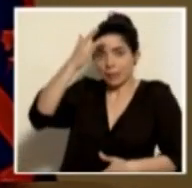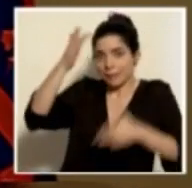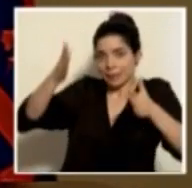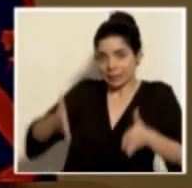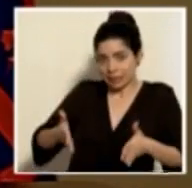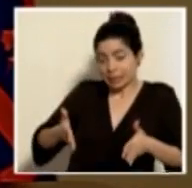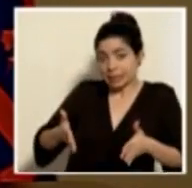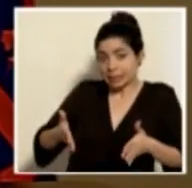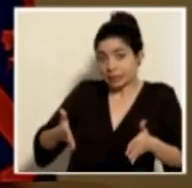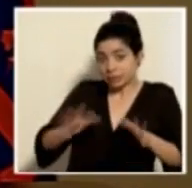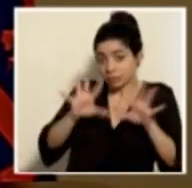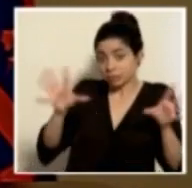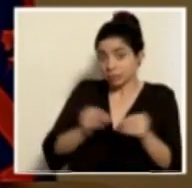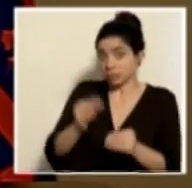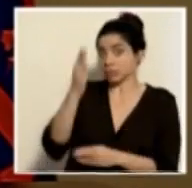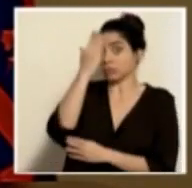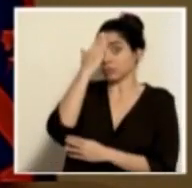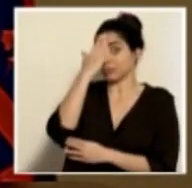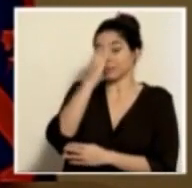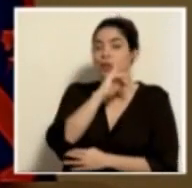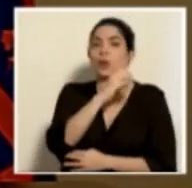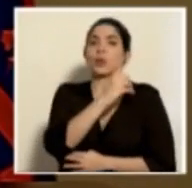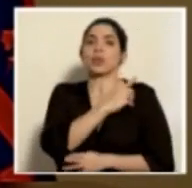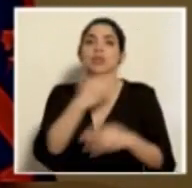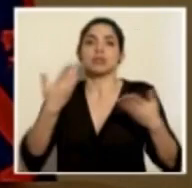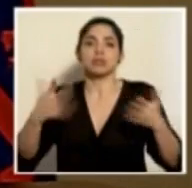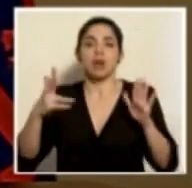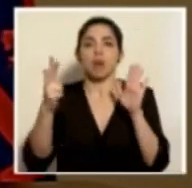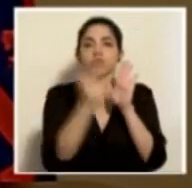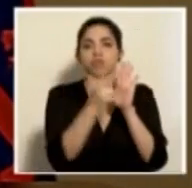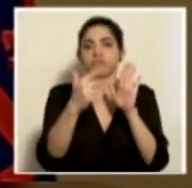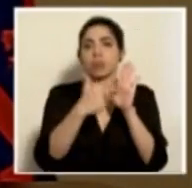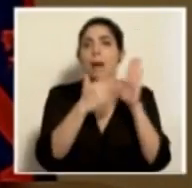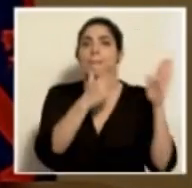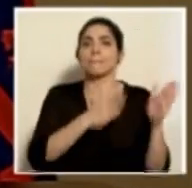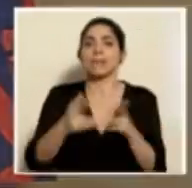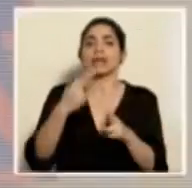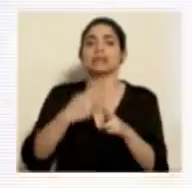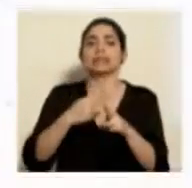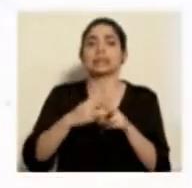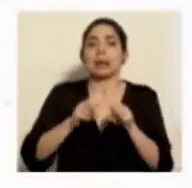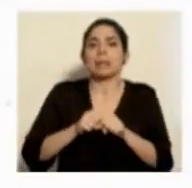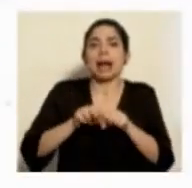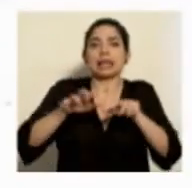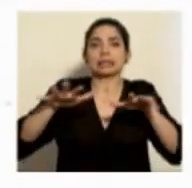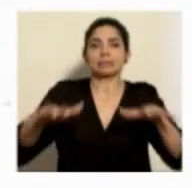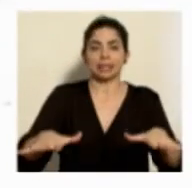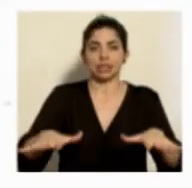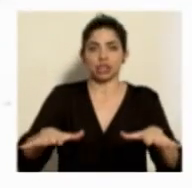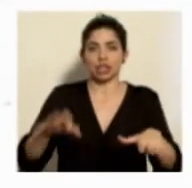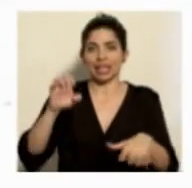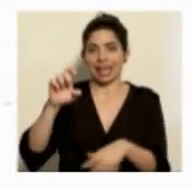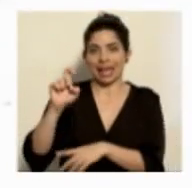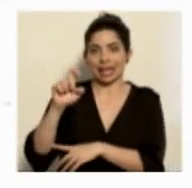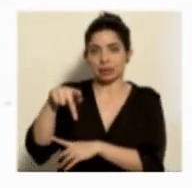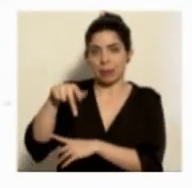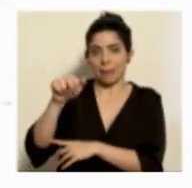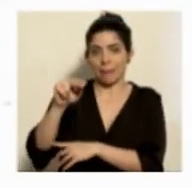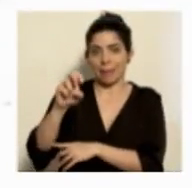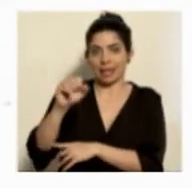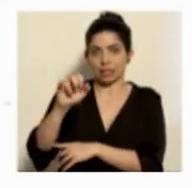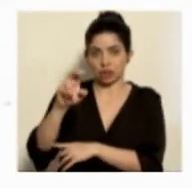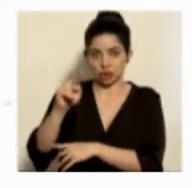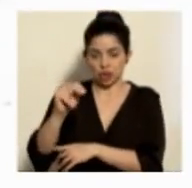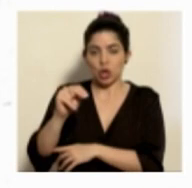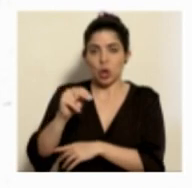En vista de esto, la Junta Directiva ya aprobó un plan que llamamos expansión, en donde vamos por etapas